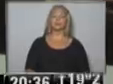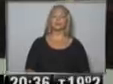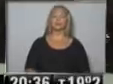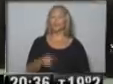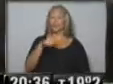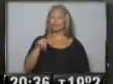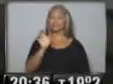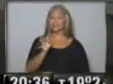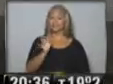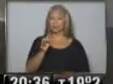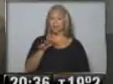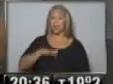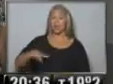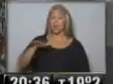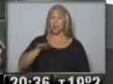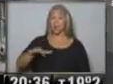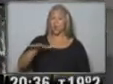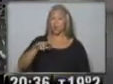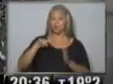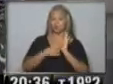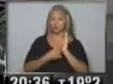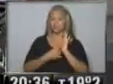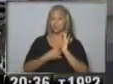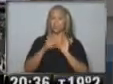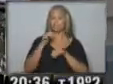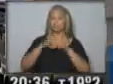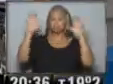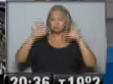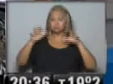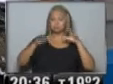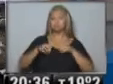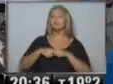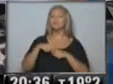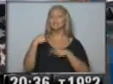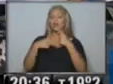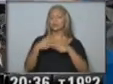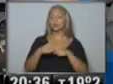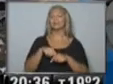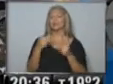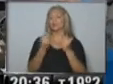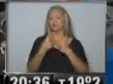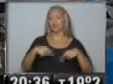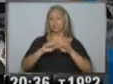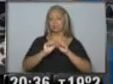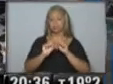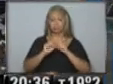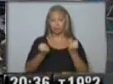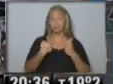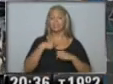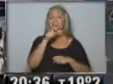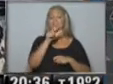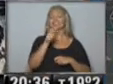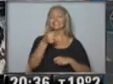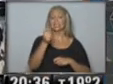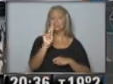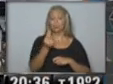Ustedes saben, en el ámbito de la ciudad de Buenos Aires, el temporal dejó 6 muertos y muchos daños materiales. Aún todavía hay autos en